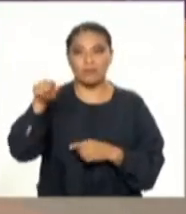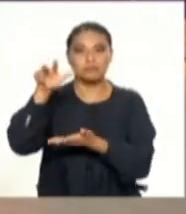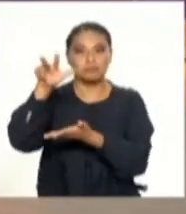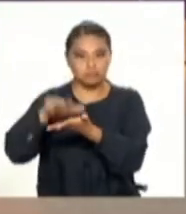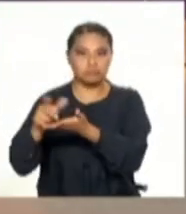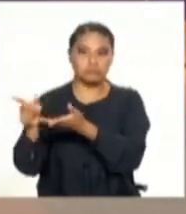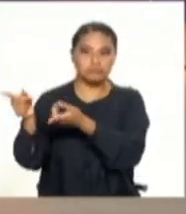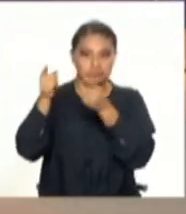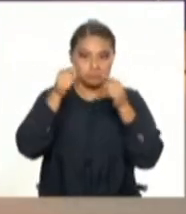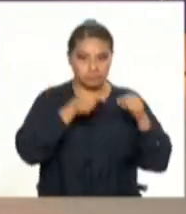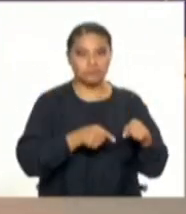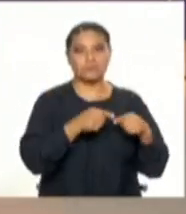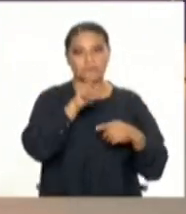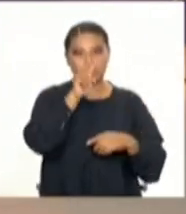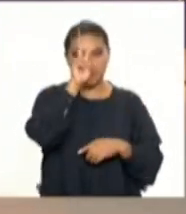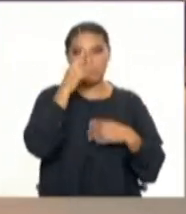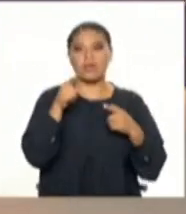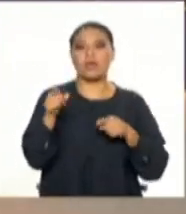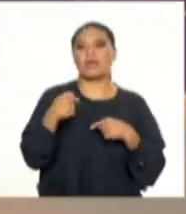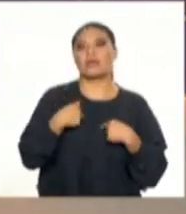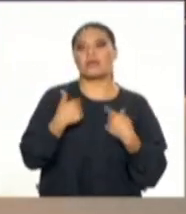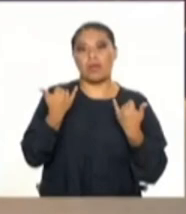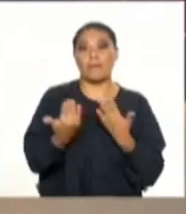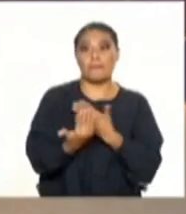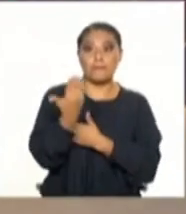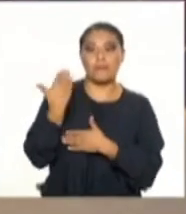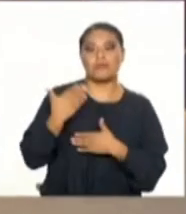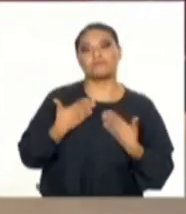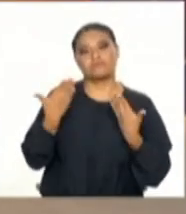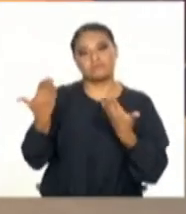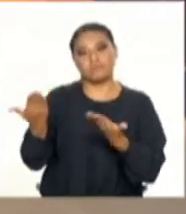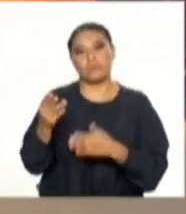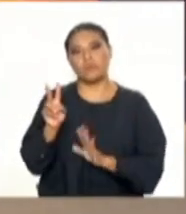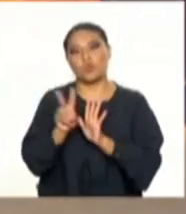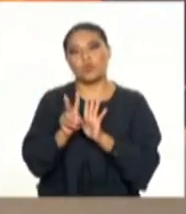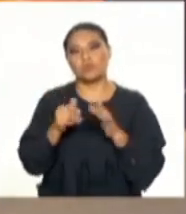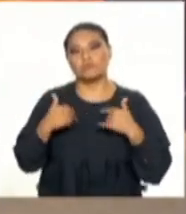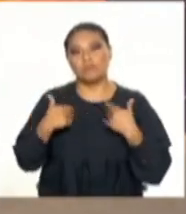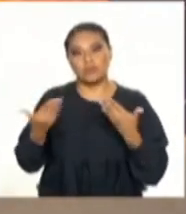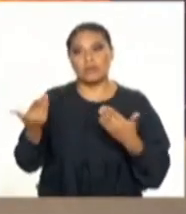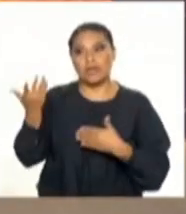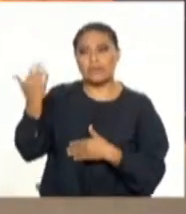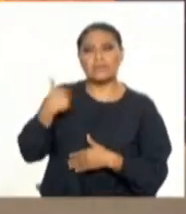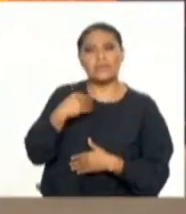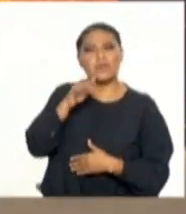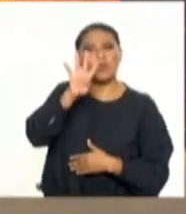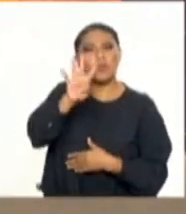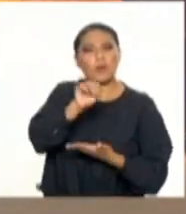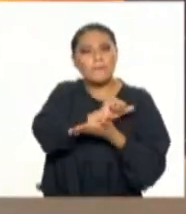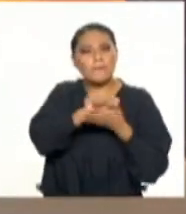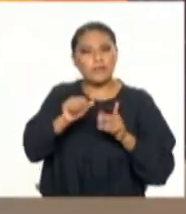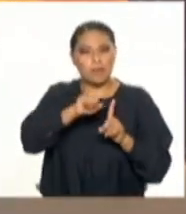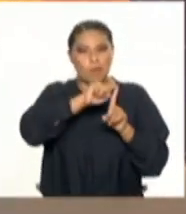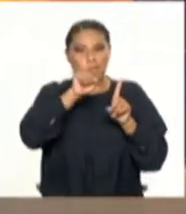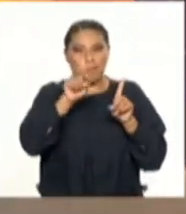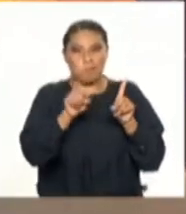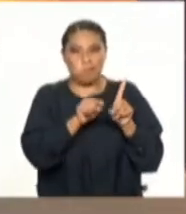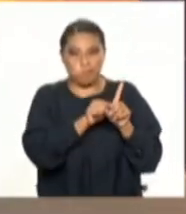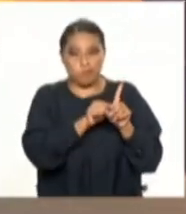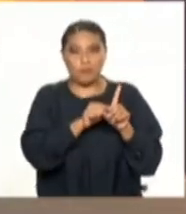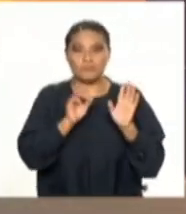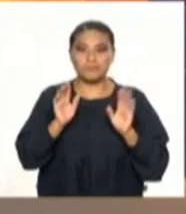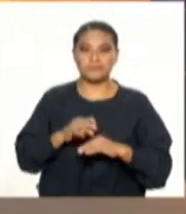extradición, pero ella esta mañana se entregó voluntariamente y solo recalcar que ella ha mencionado que tiene 4 meses de gestación. Sin embargo, esto